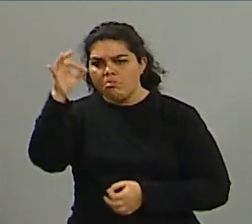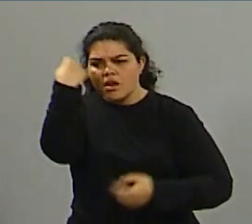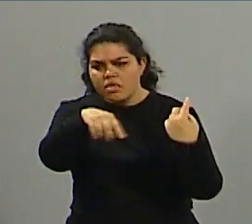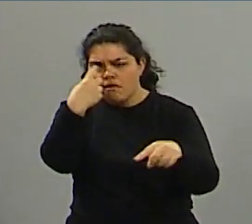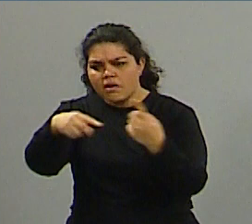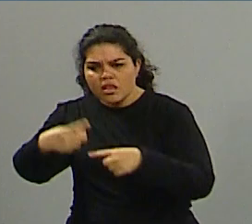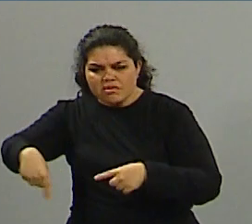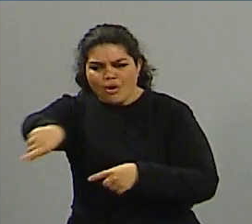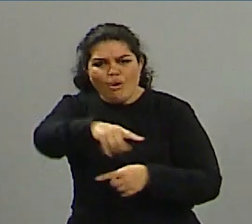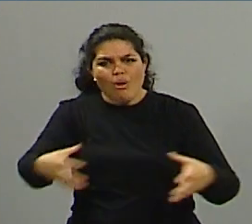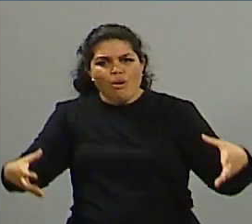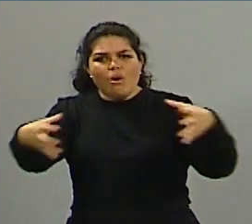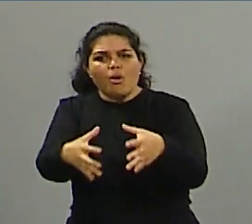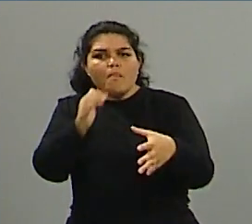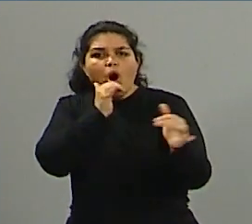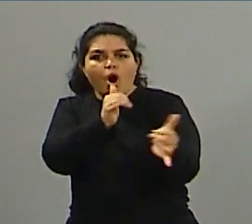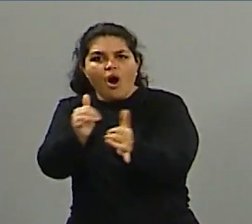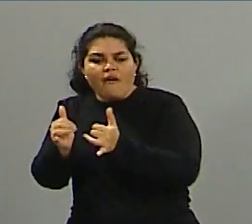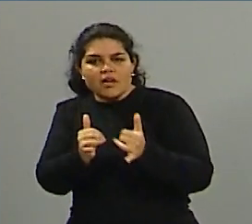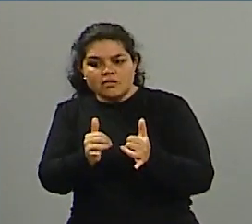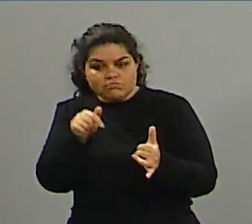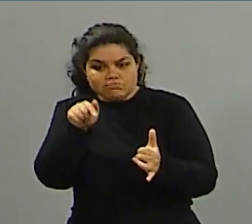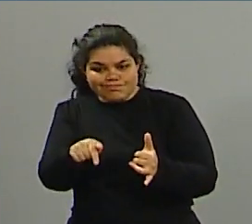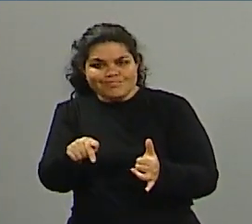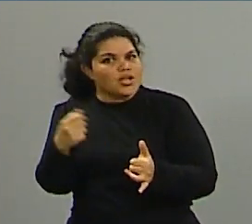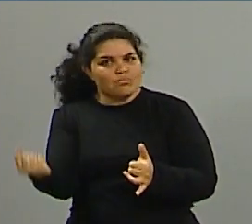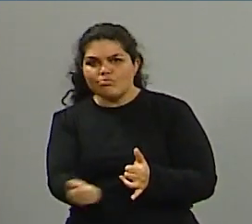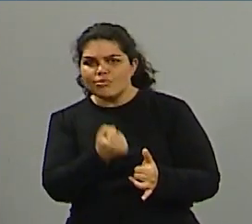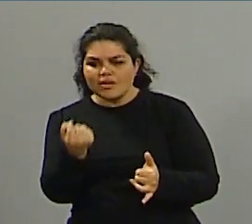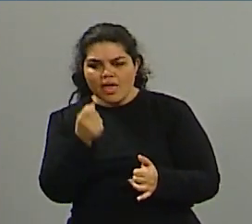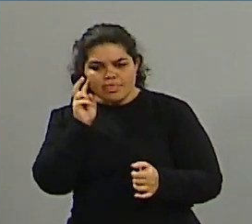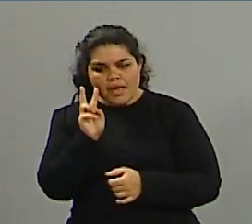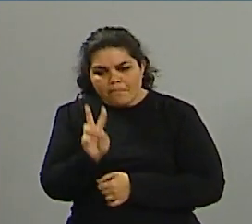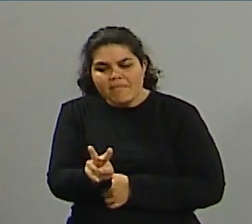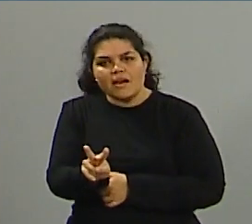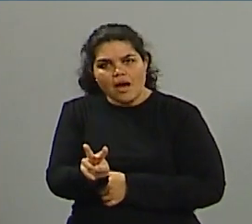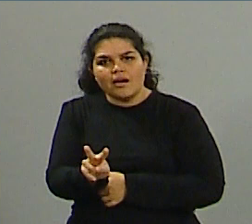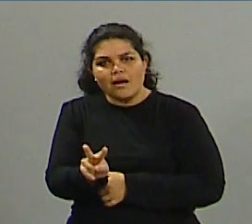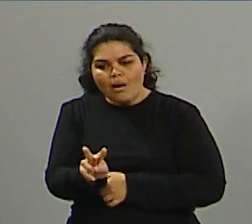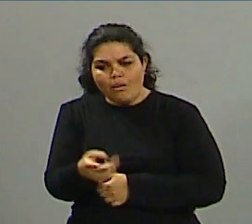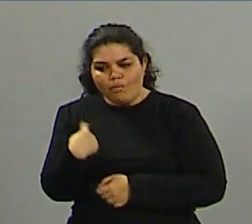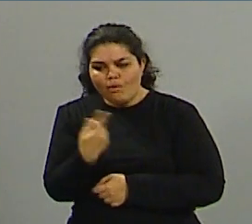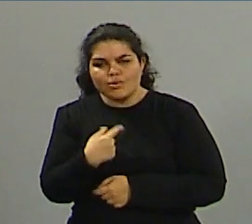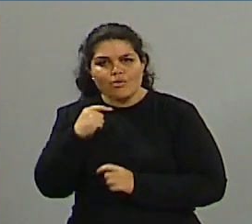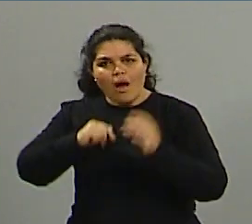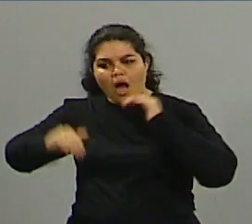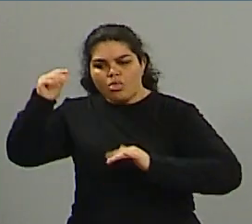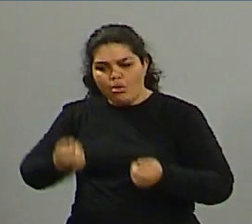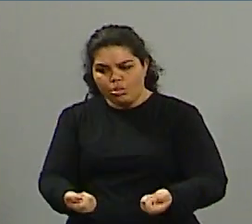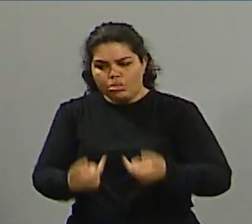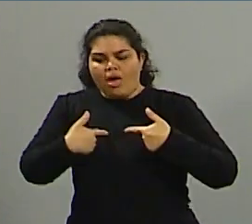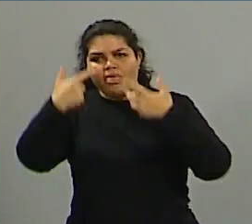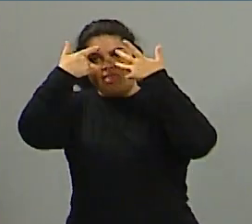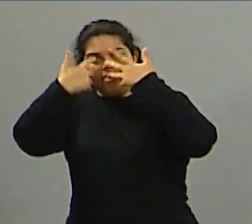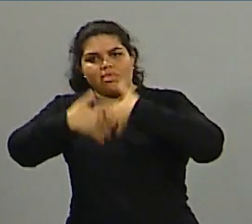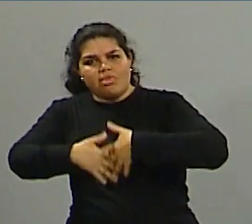bueno, yo eso es lo que por ahí temo y que creo que llama la reflexión a los adultos, sin poner tanto el foco en los jóvenes, ¿no? Si nosotros